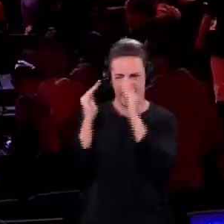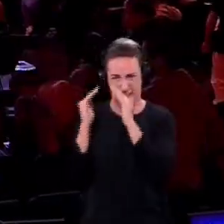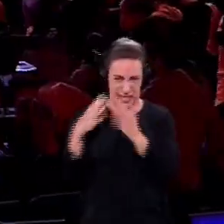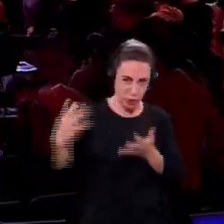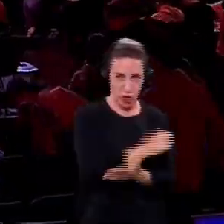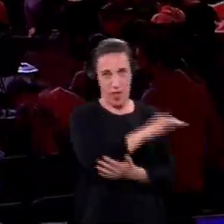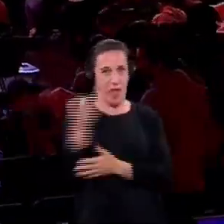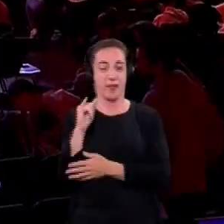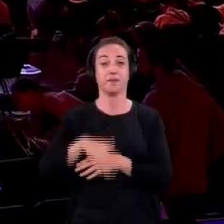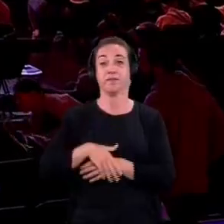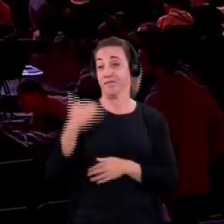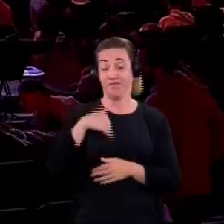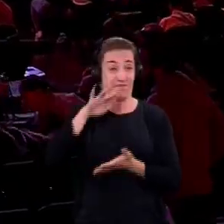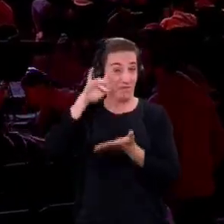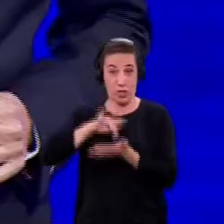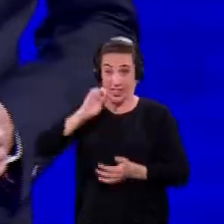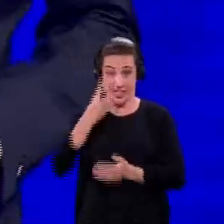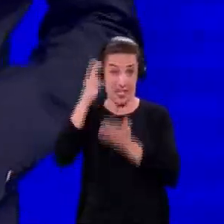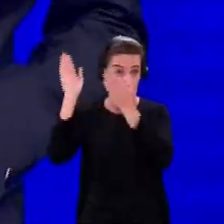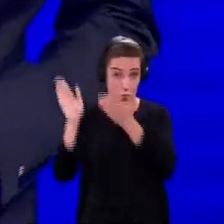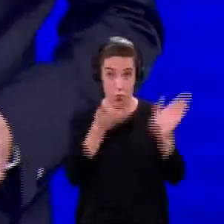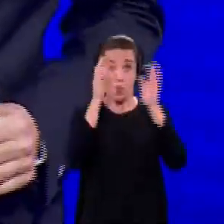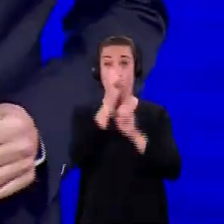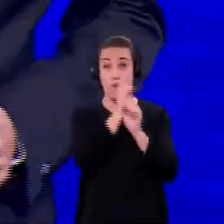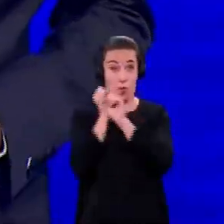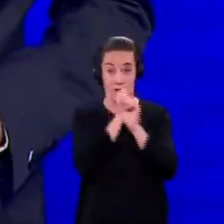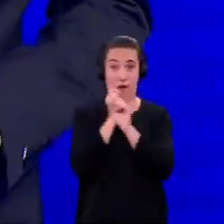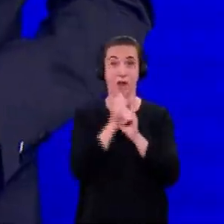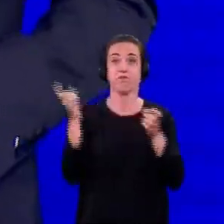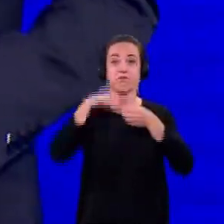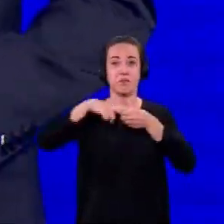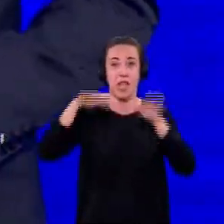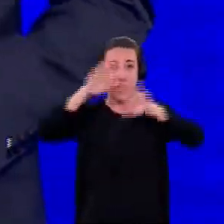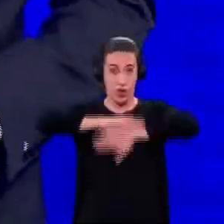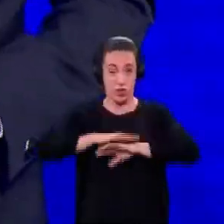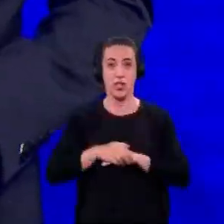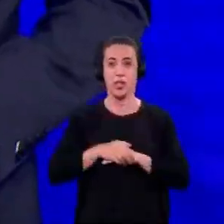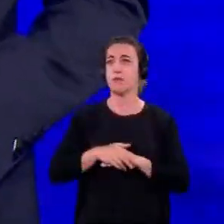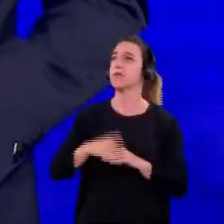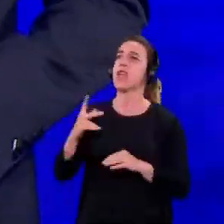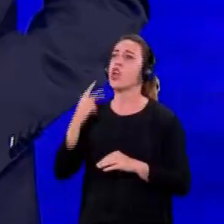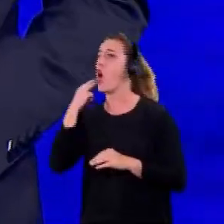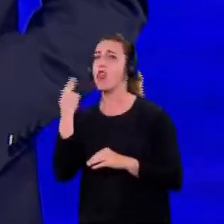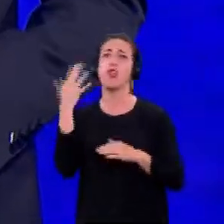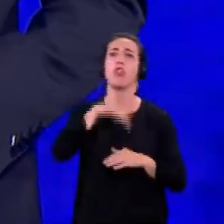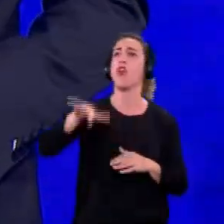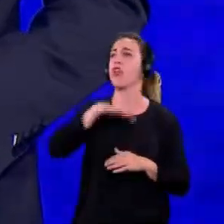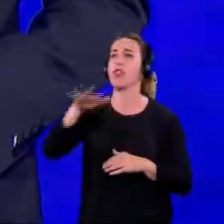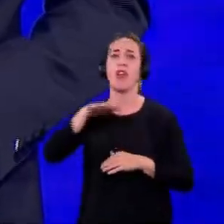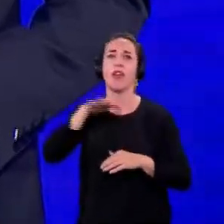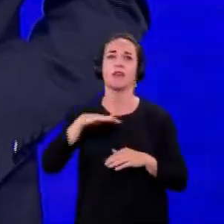Bueno, vamos ya con la tercera murga participante de esta noche. Venga, vamos allá. ¿Dónde está la gente de ICO? ¿La gente de ICO dónde